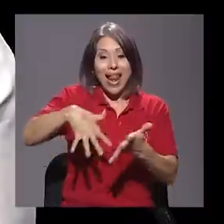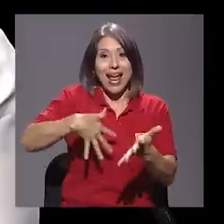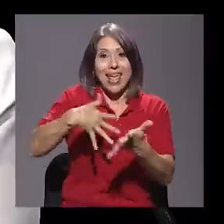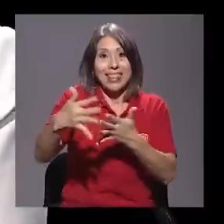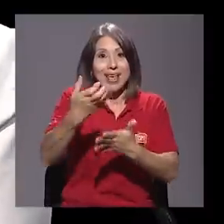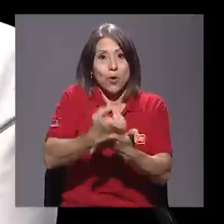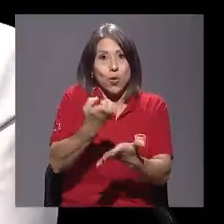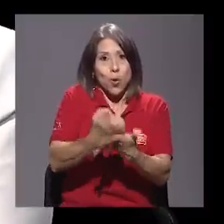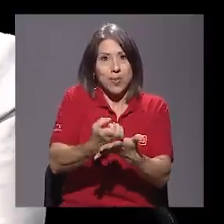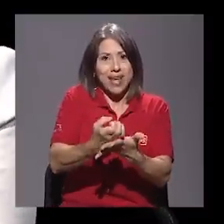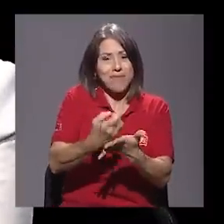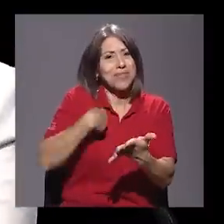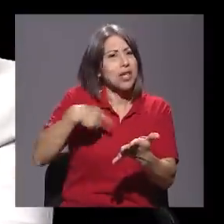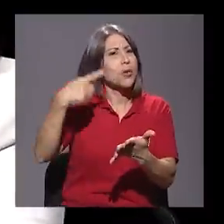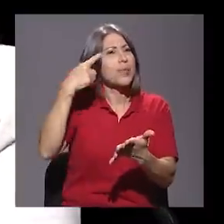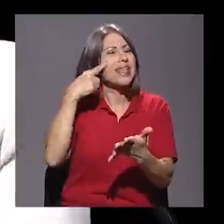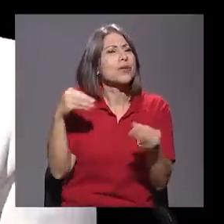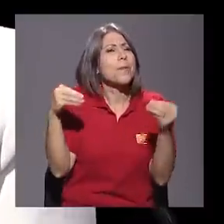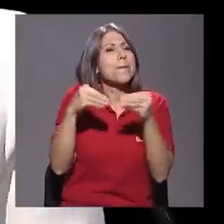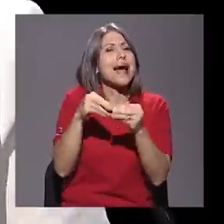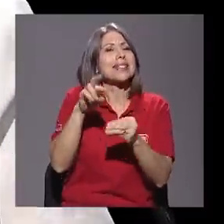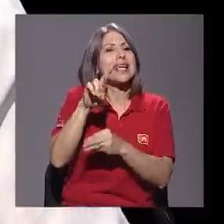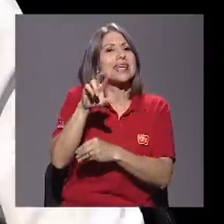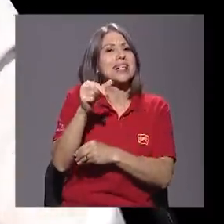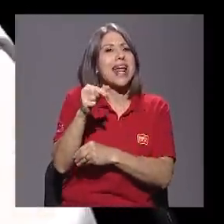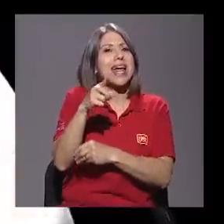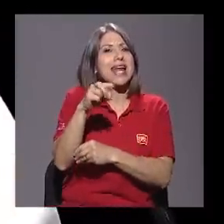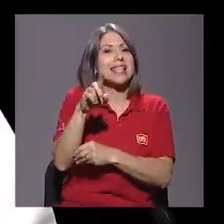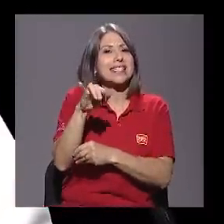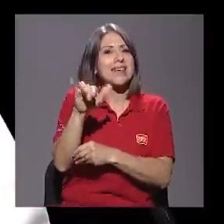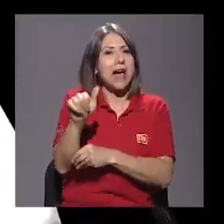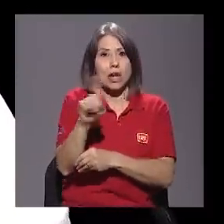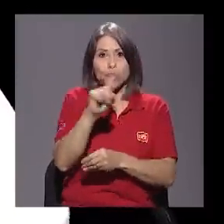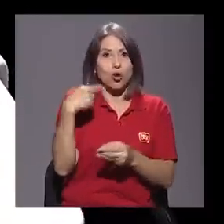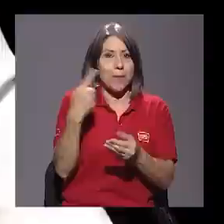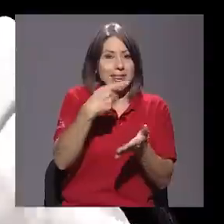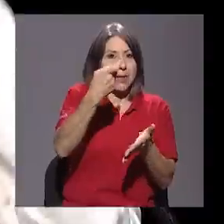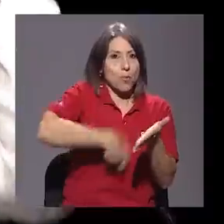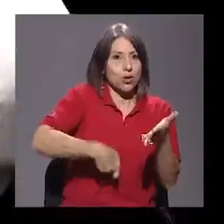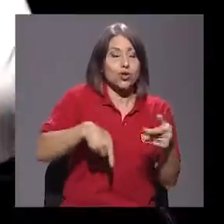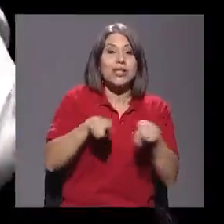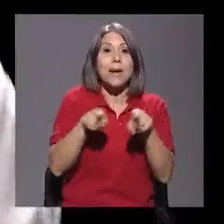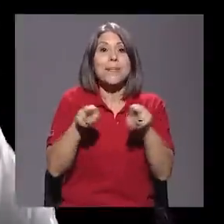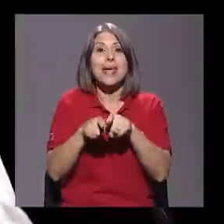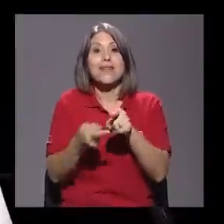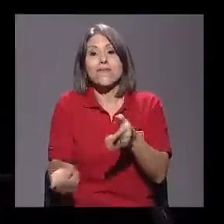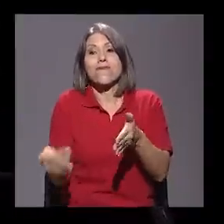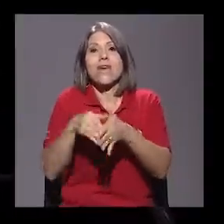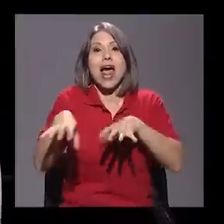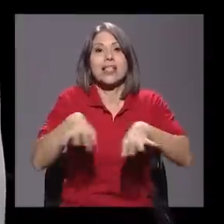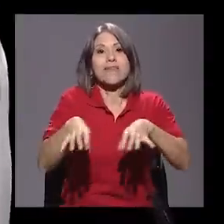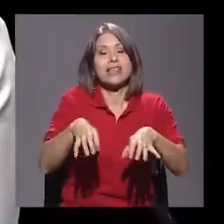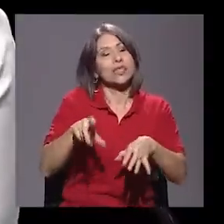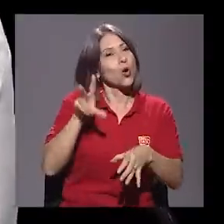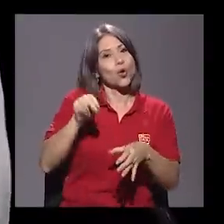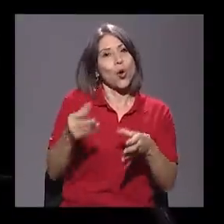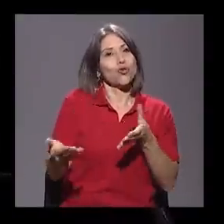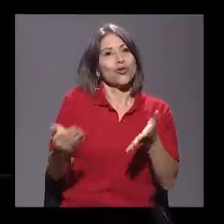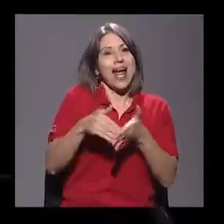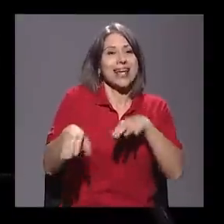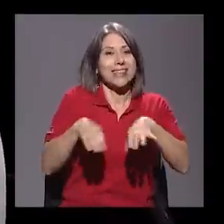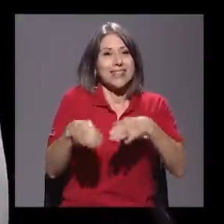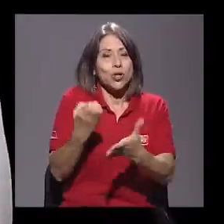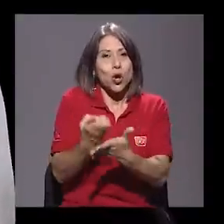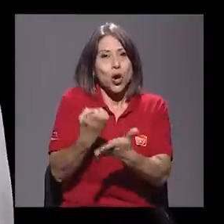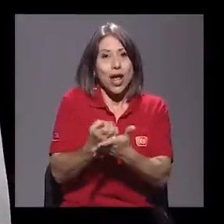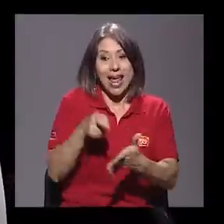regresiva en materia no solo de impuestos, sino en general de reactivación o de no reactivación, y eso, esa